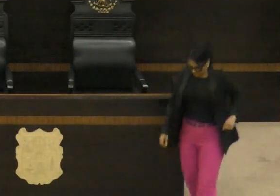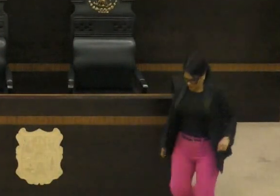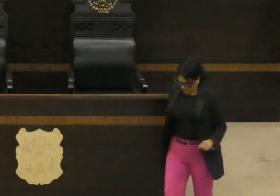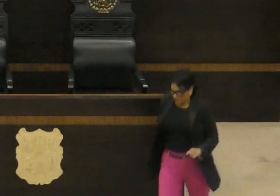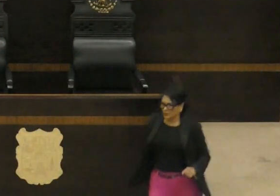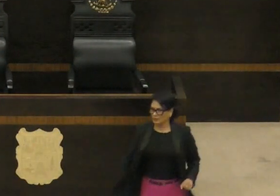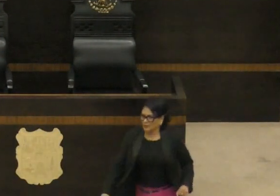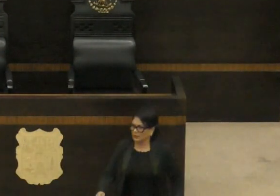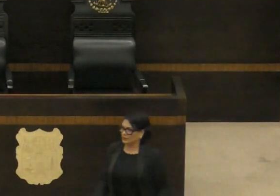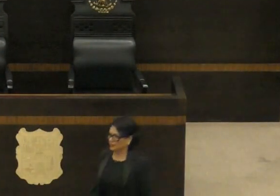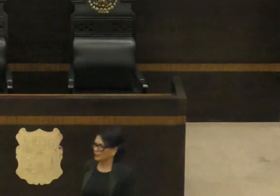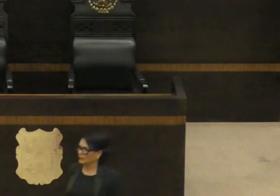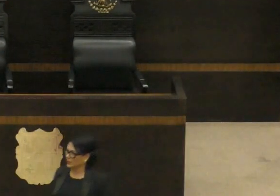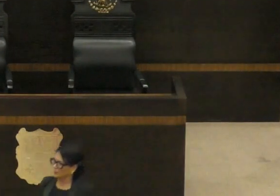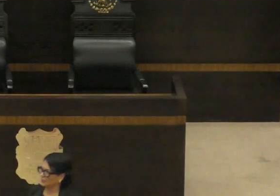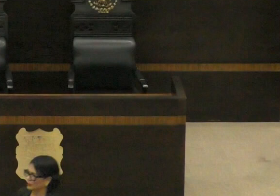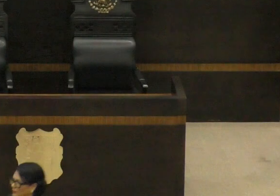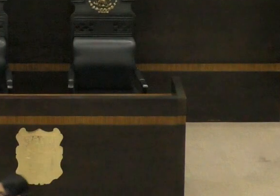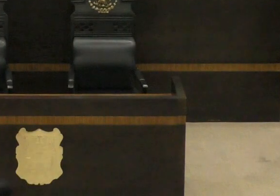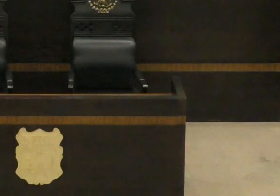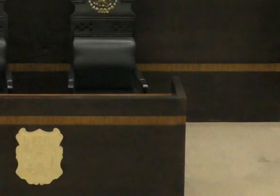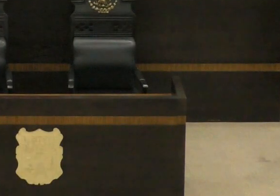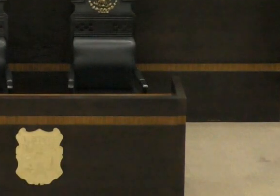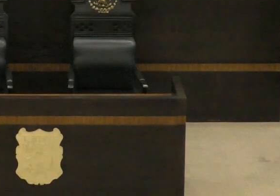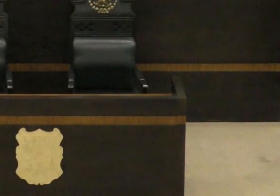Diputado Benito José Barón de